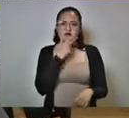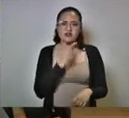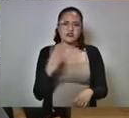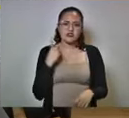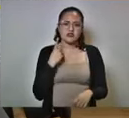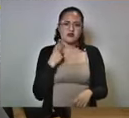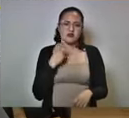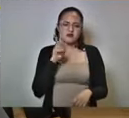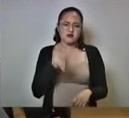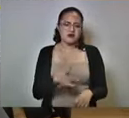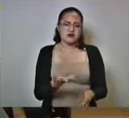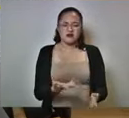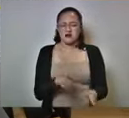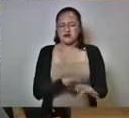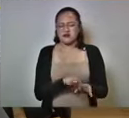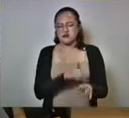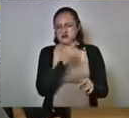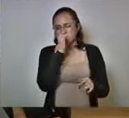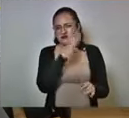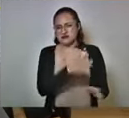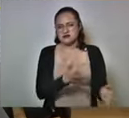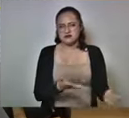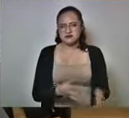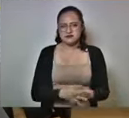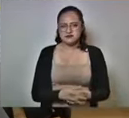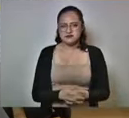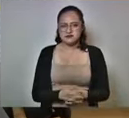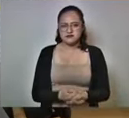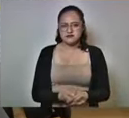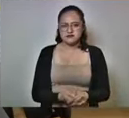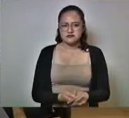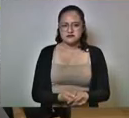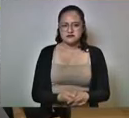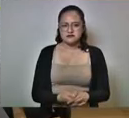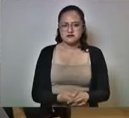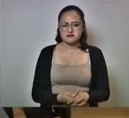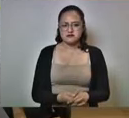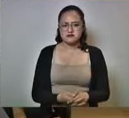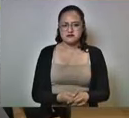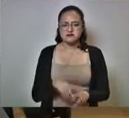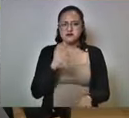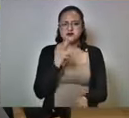nefasto. Ese es lo primero. Lo segundo es